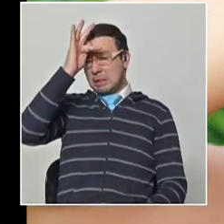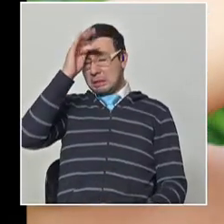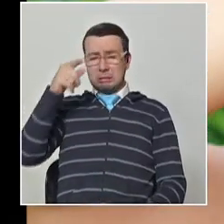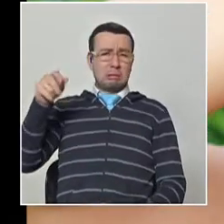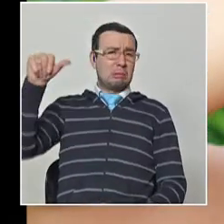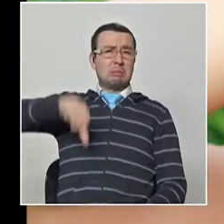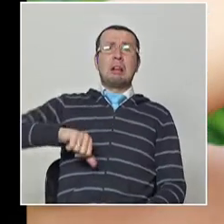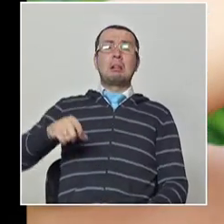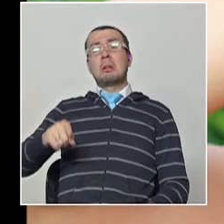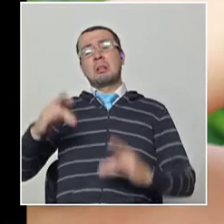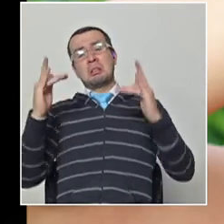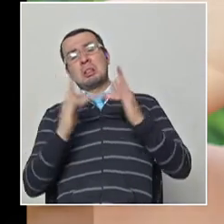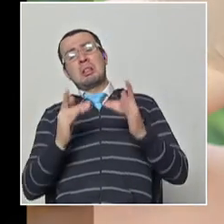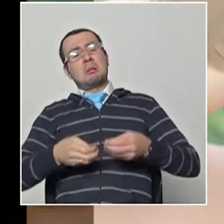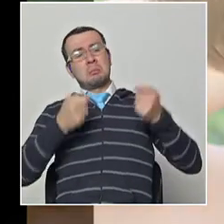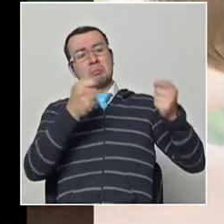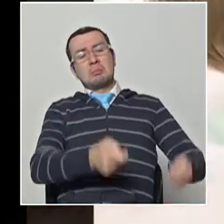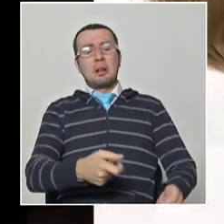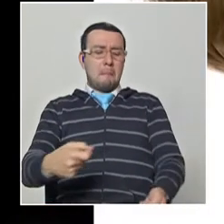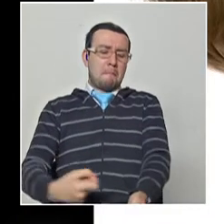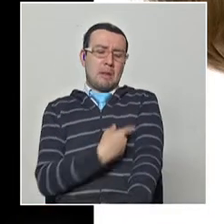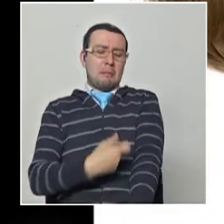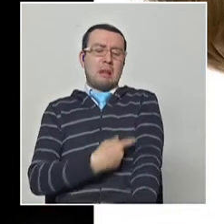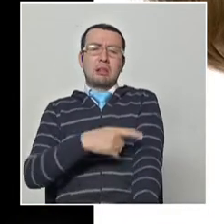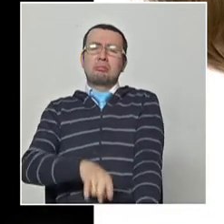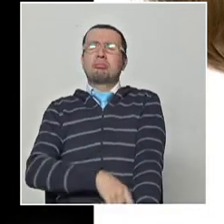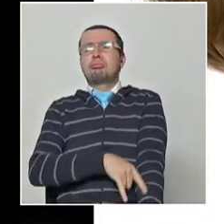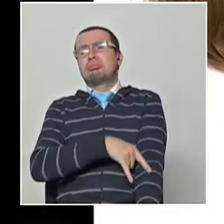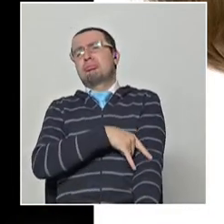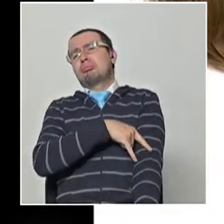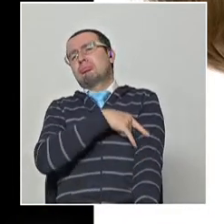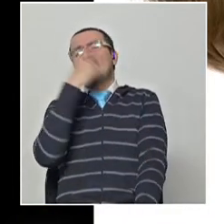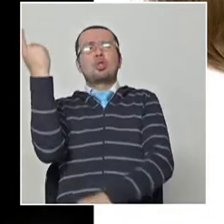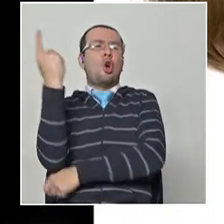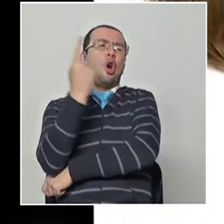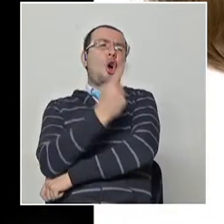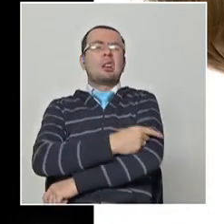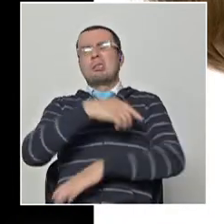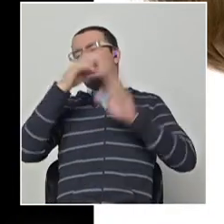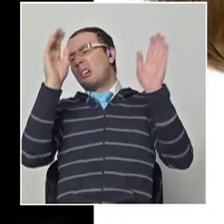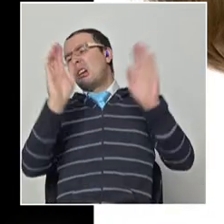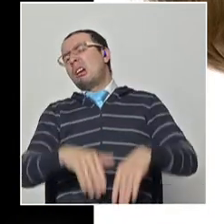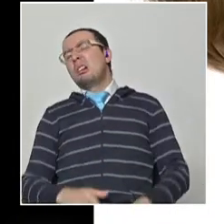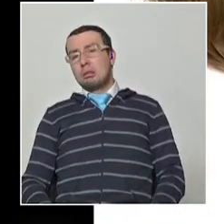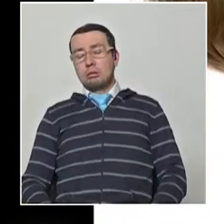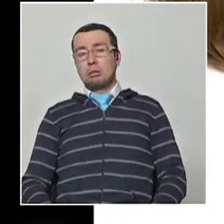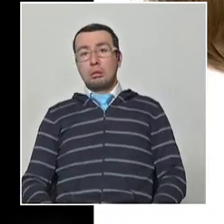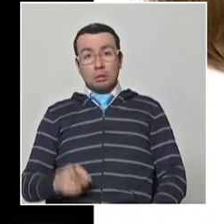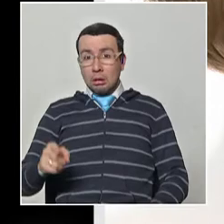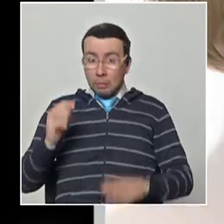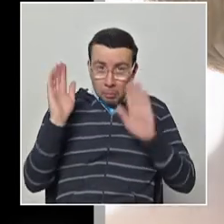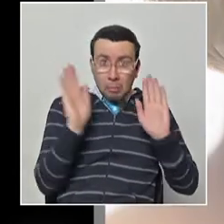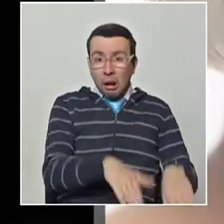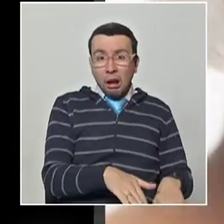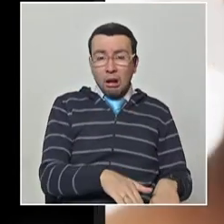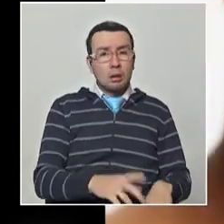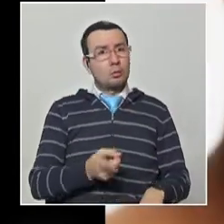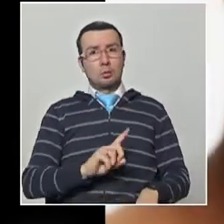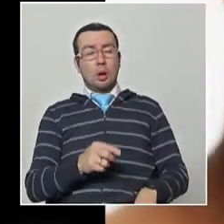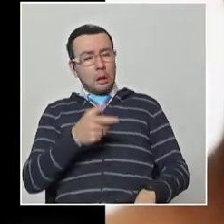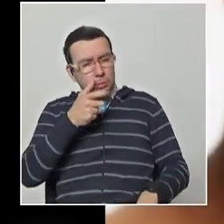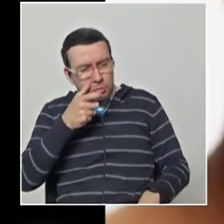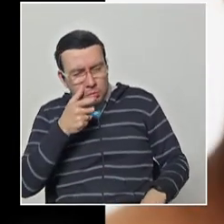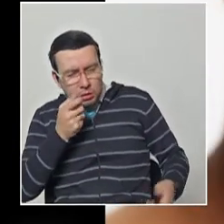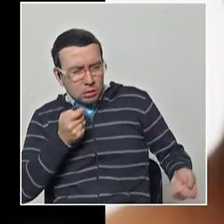malos van y lo tiran a una camilla y le ponen suero y lo dejan a uno todo el día tirado allá no no no no se sentirá está observando al paciente